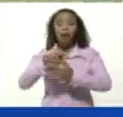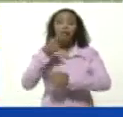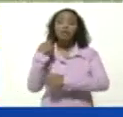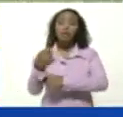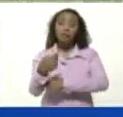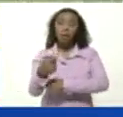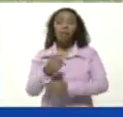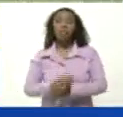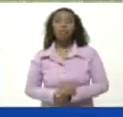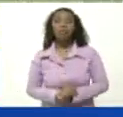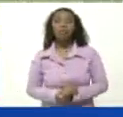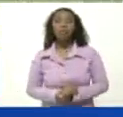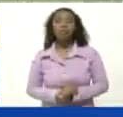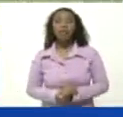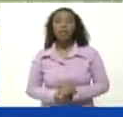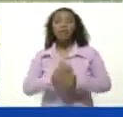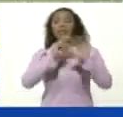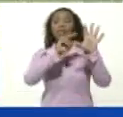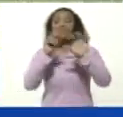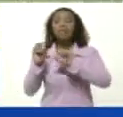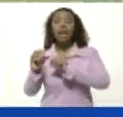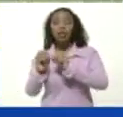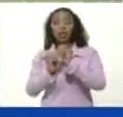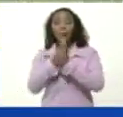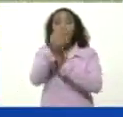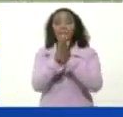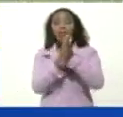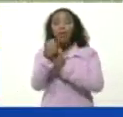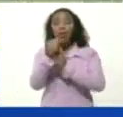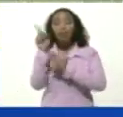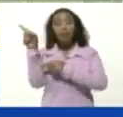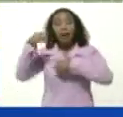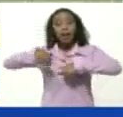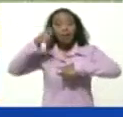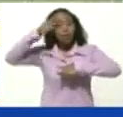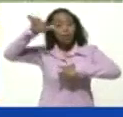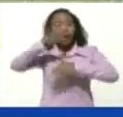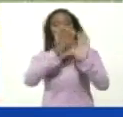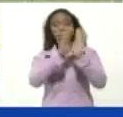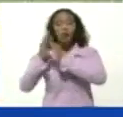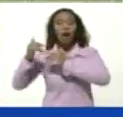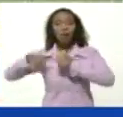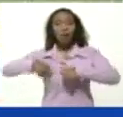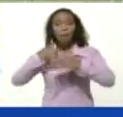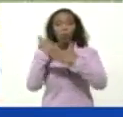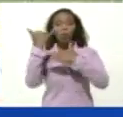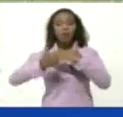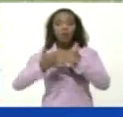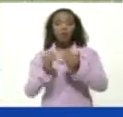financiamiento. Son 700 emprendedores de esta ciudad comunal en proyecto.